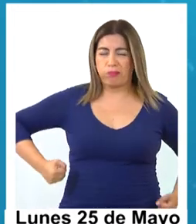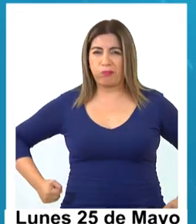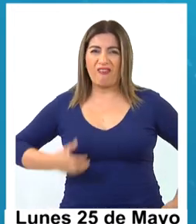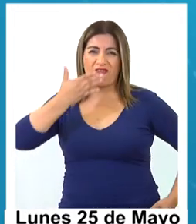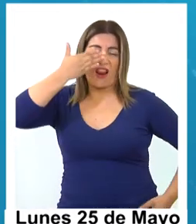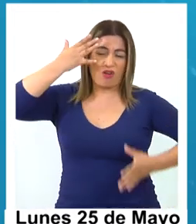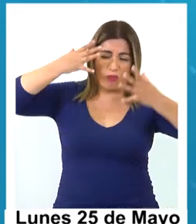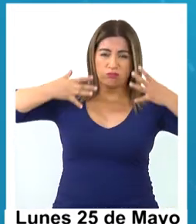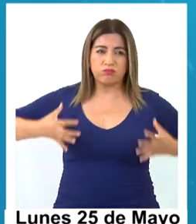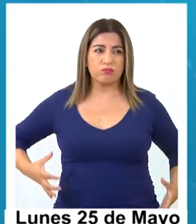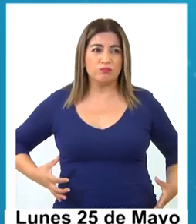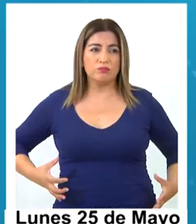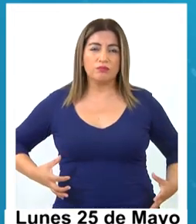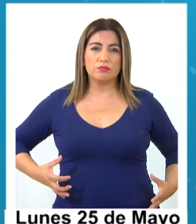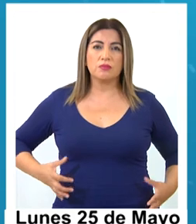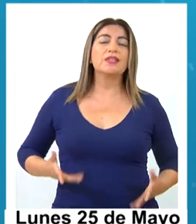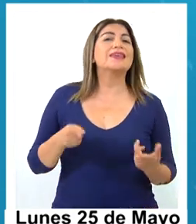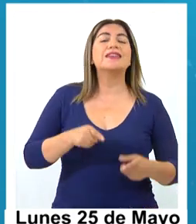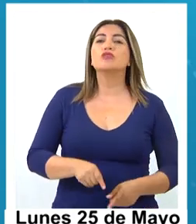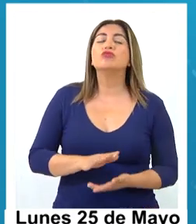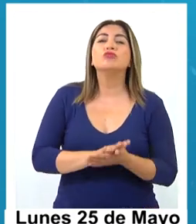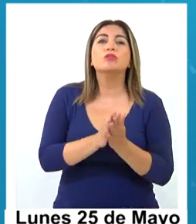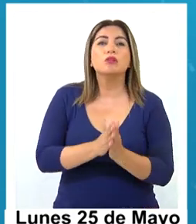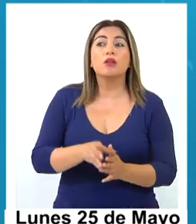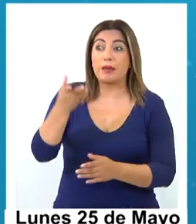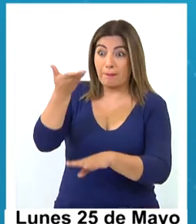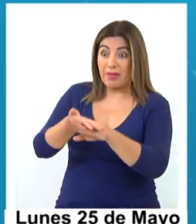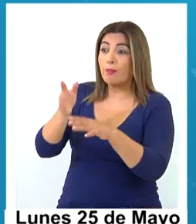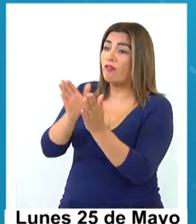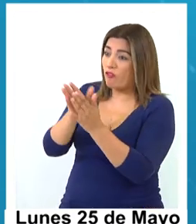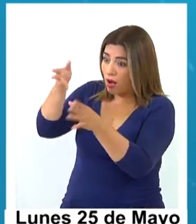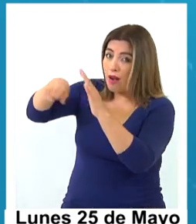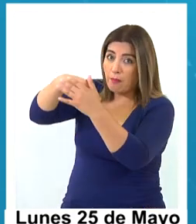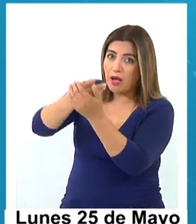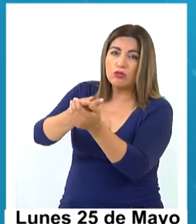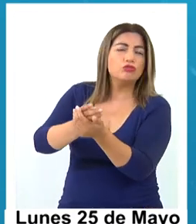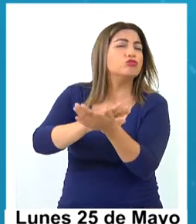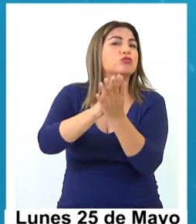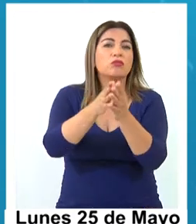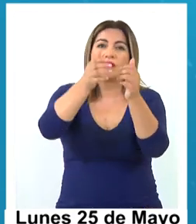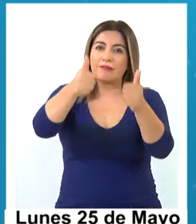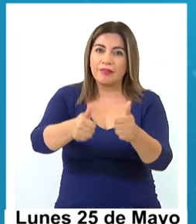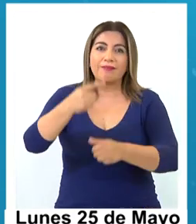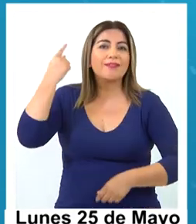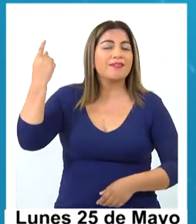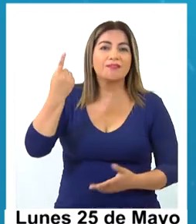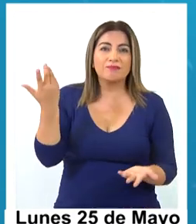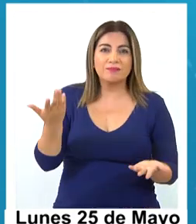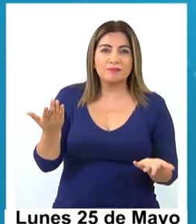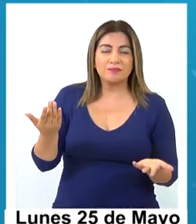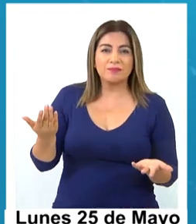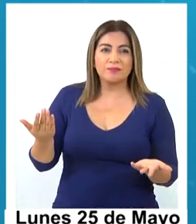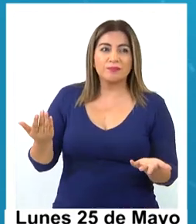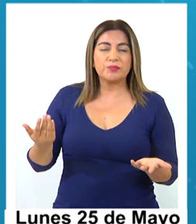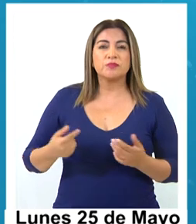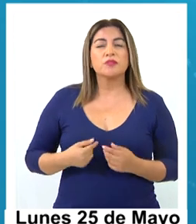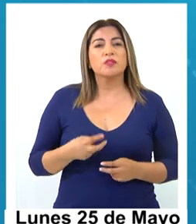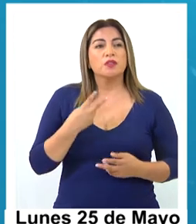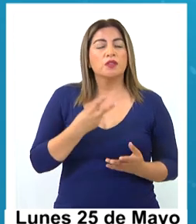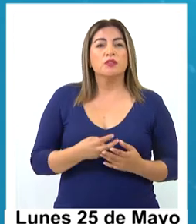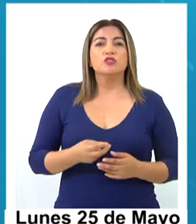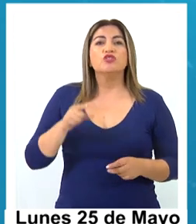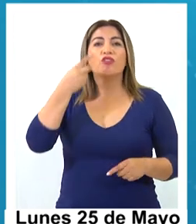bien que si te puso cositas a ti también técnico que te lavas las manos etcétera ya en general por ejemplo yo